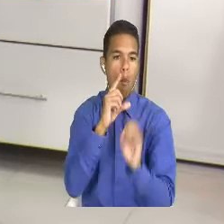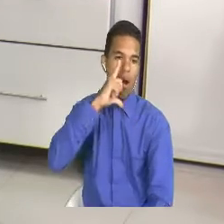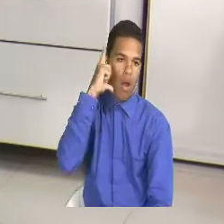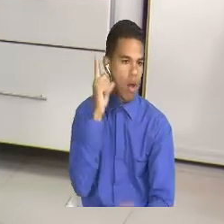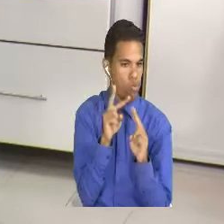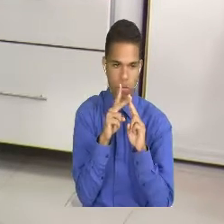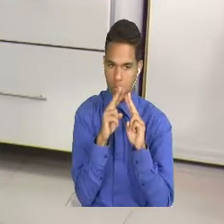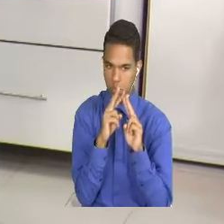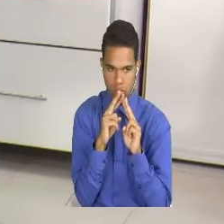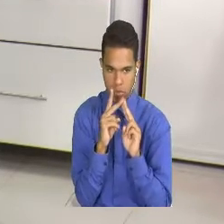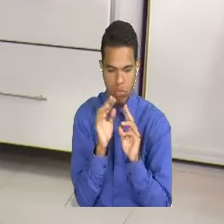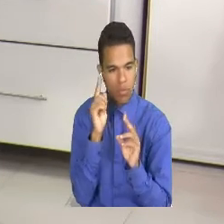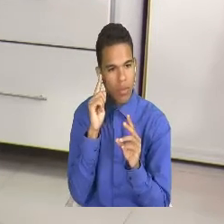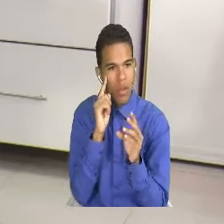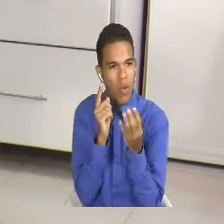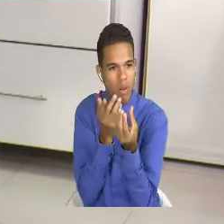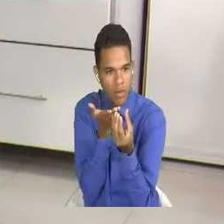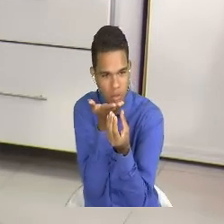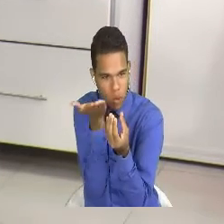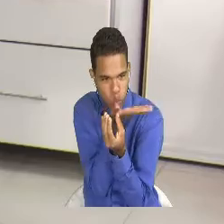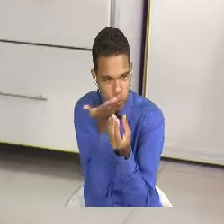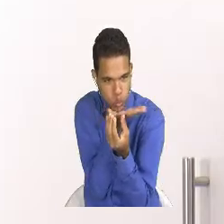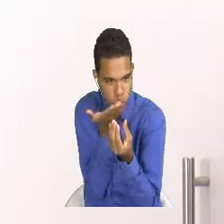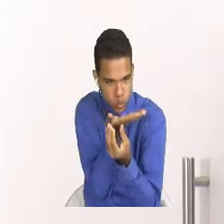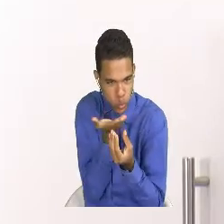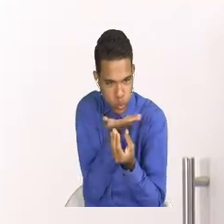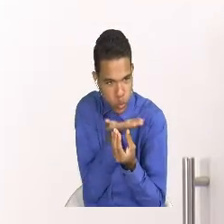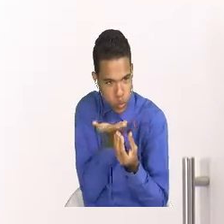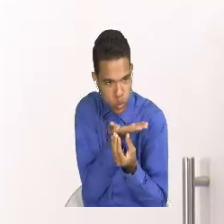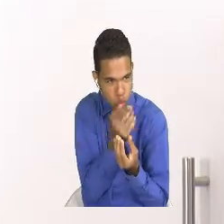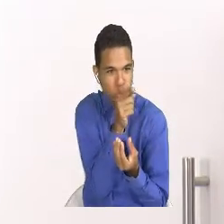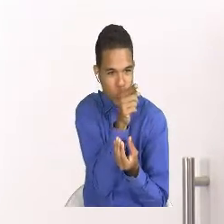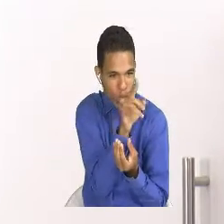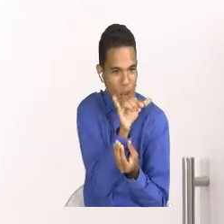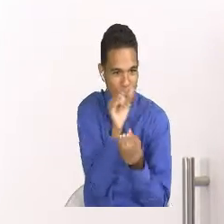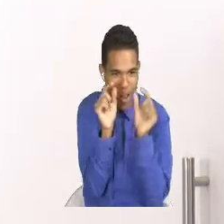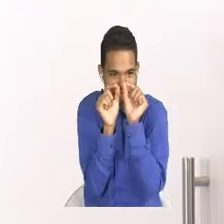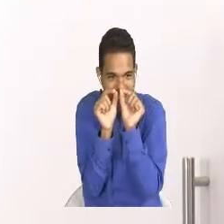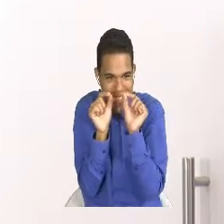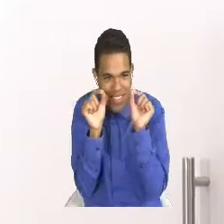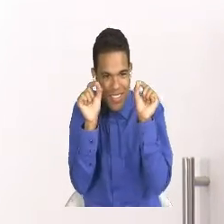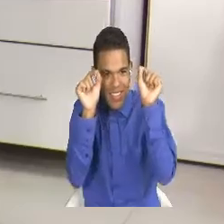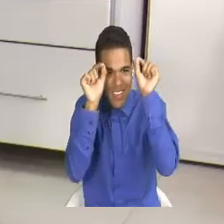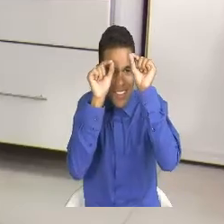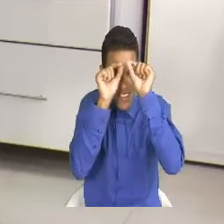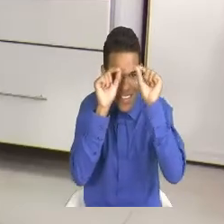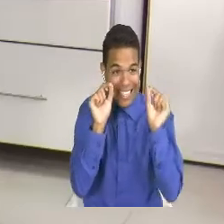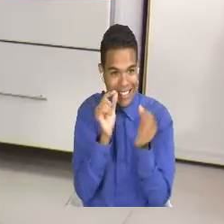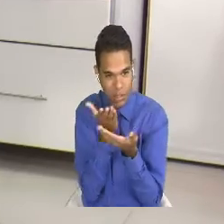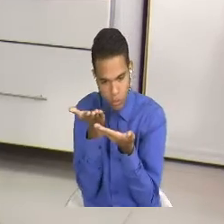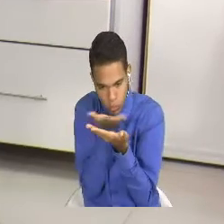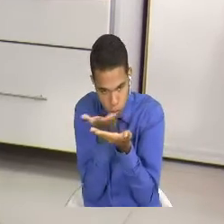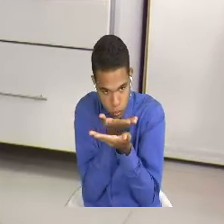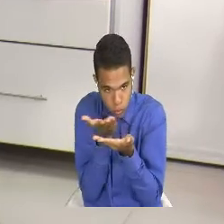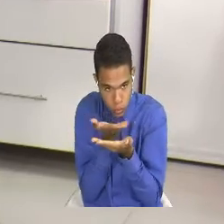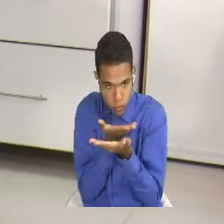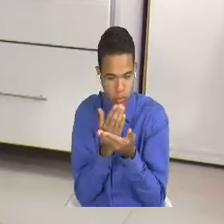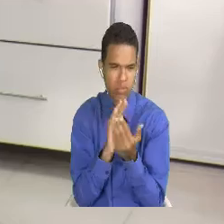aritos. Aros de cebolla. Los cubos van a ser con queso. Es una receta muy fácil, muy fácil y